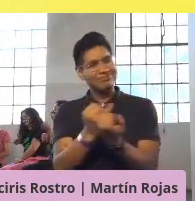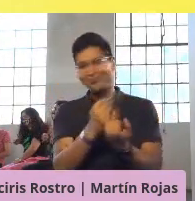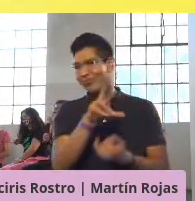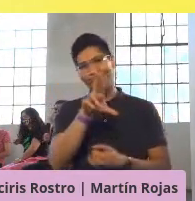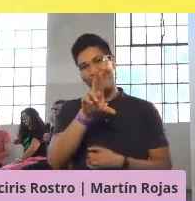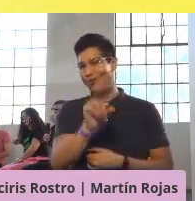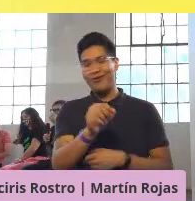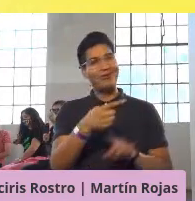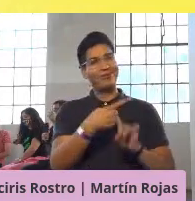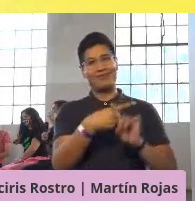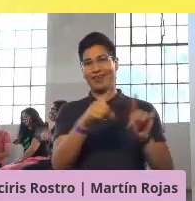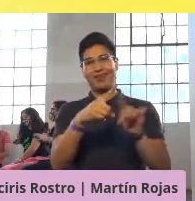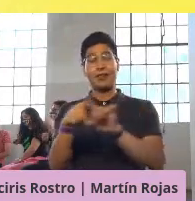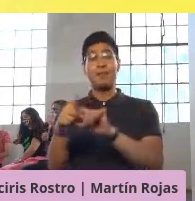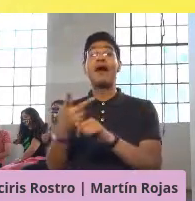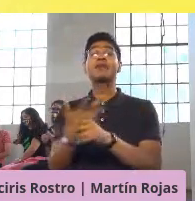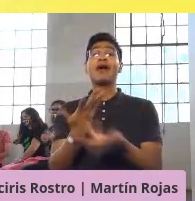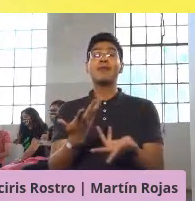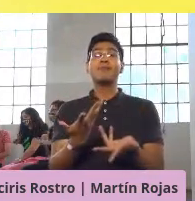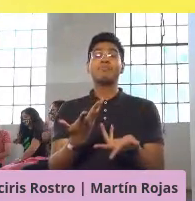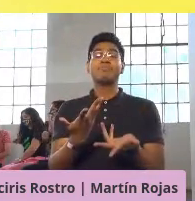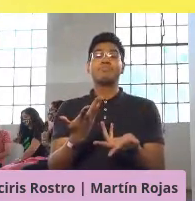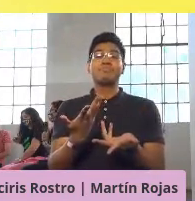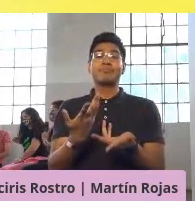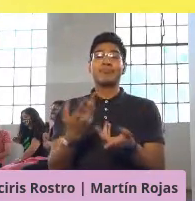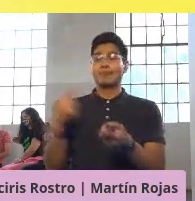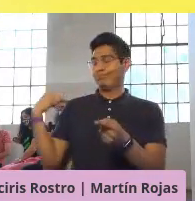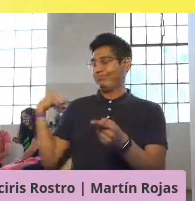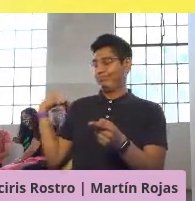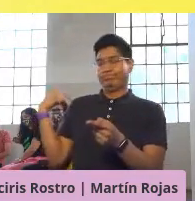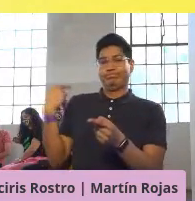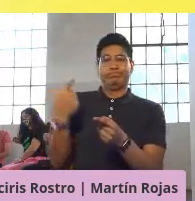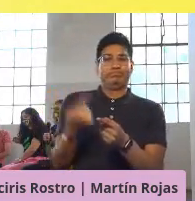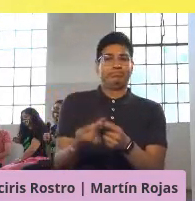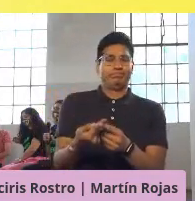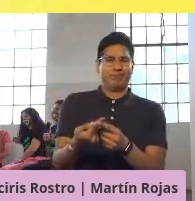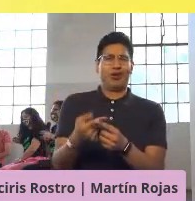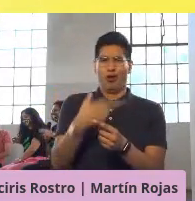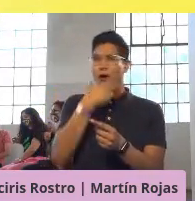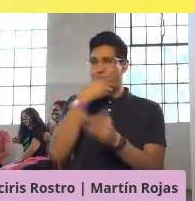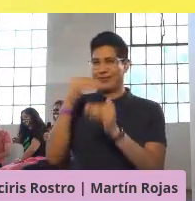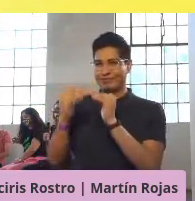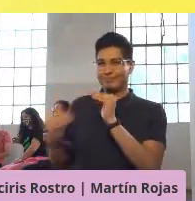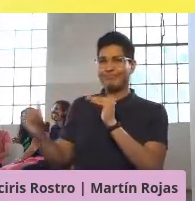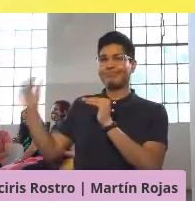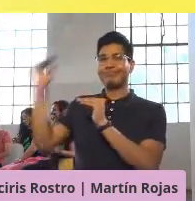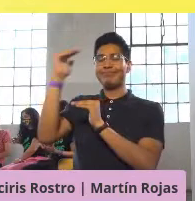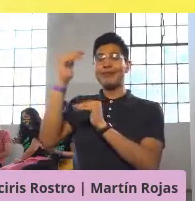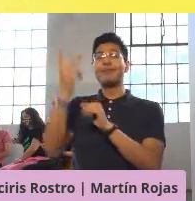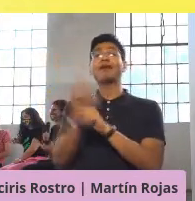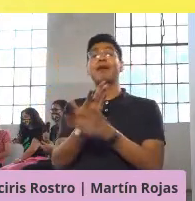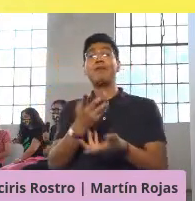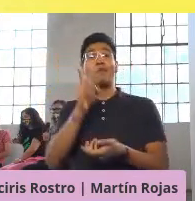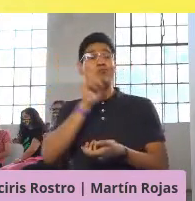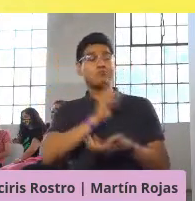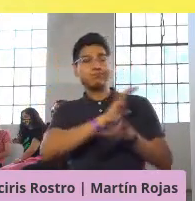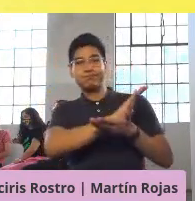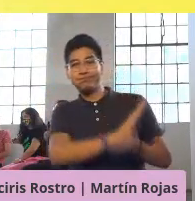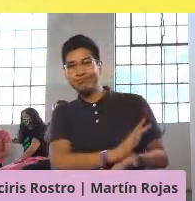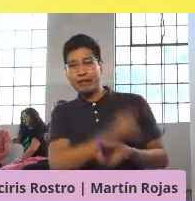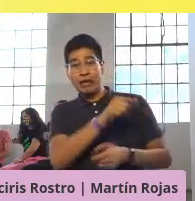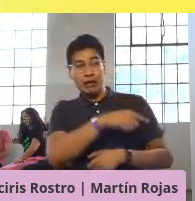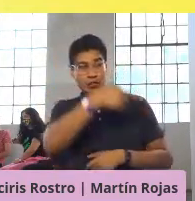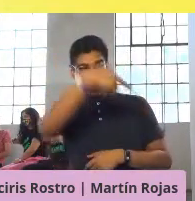sea, a ver, es un sistema que ha venido estructurándose de tal forma que nos han llamado locas y tóxicas.